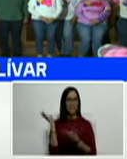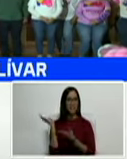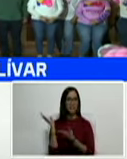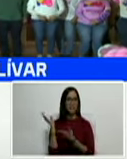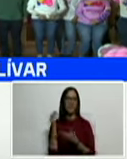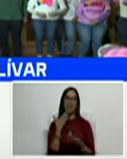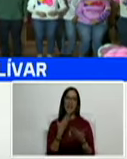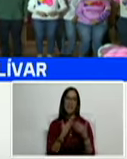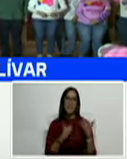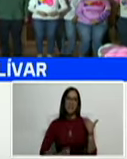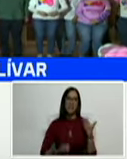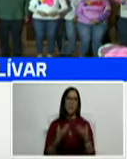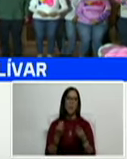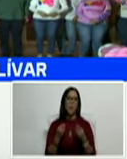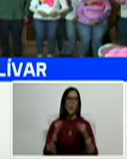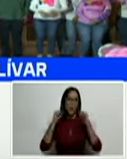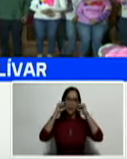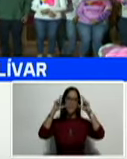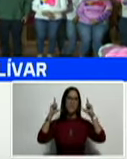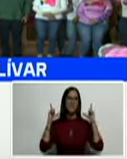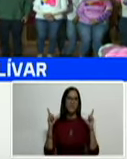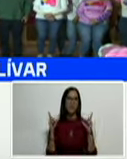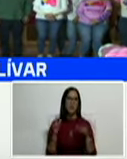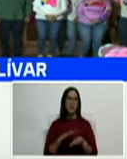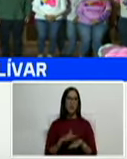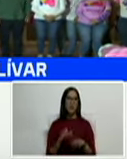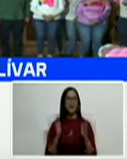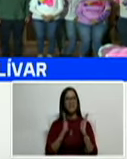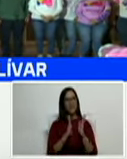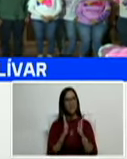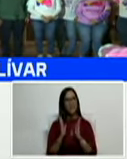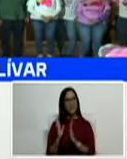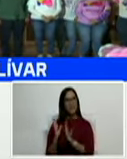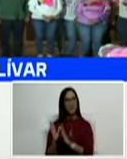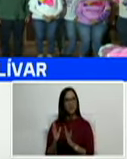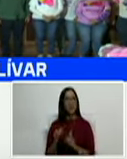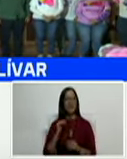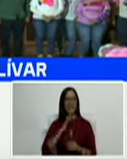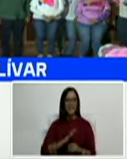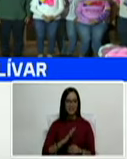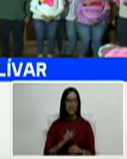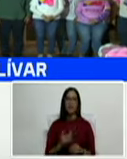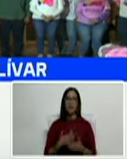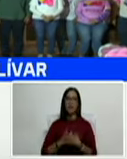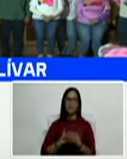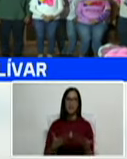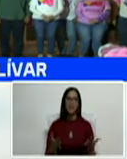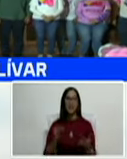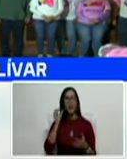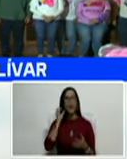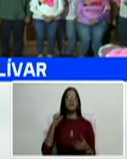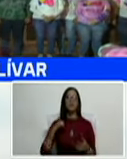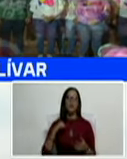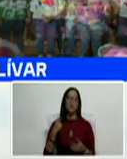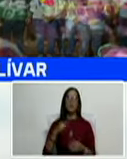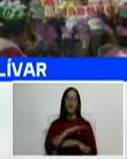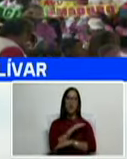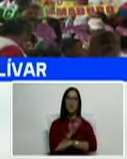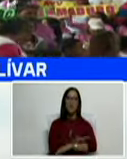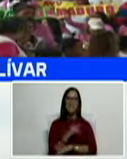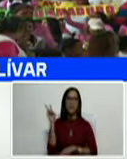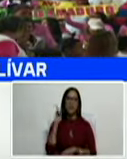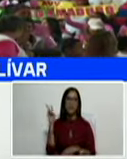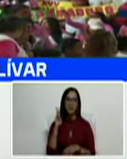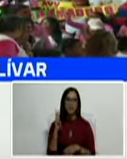Gracias, presidente. Bueno, muy impresionada porque esta organización está garantizando que las mujeres son una fuerza para